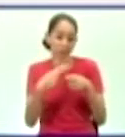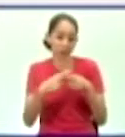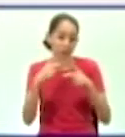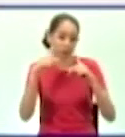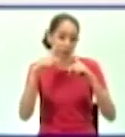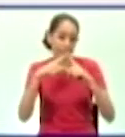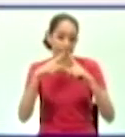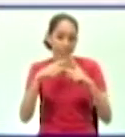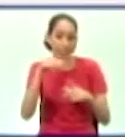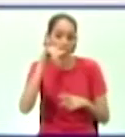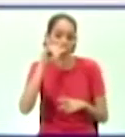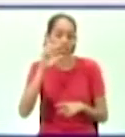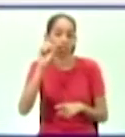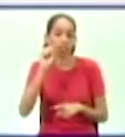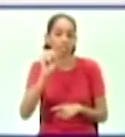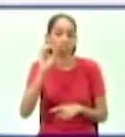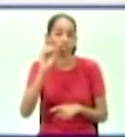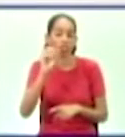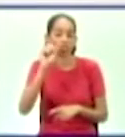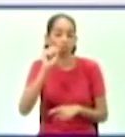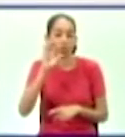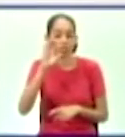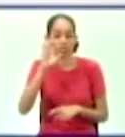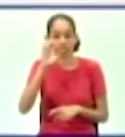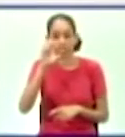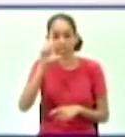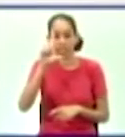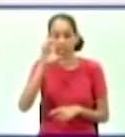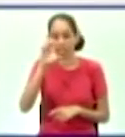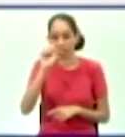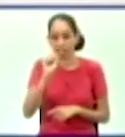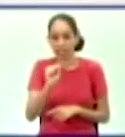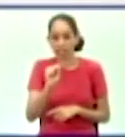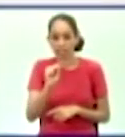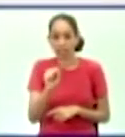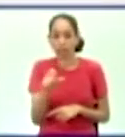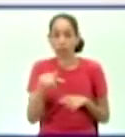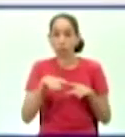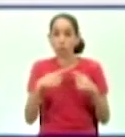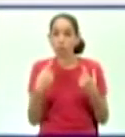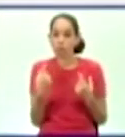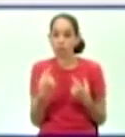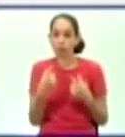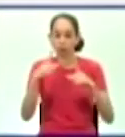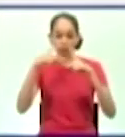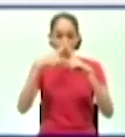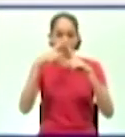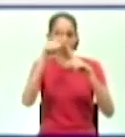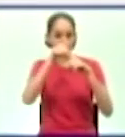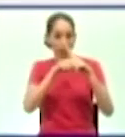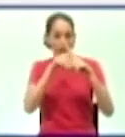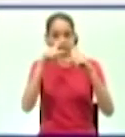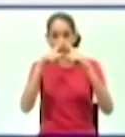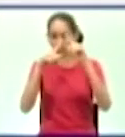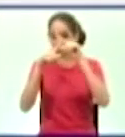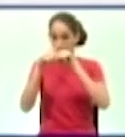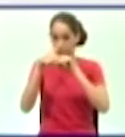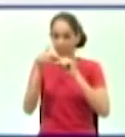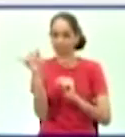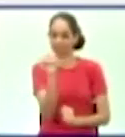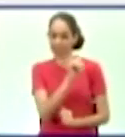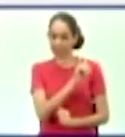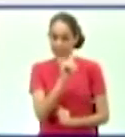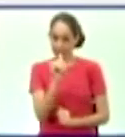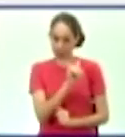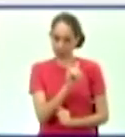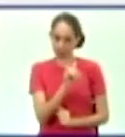la longitud de dos lados igual. Y el ángulo que nos piden calcular es un ángulo base. ¿Y cómo es la